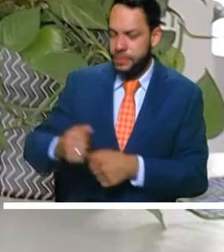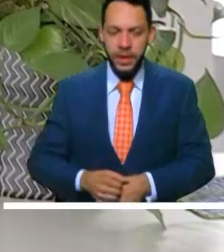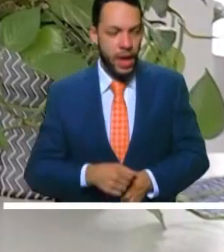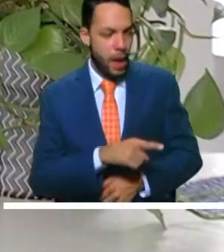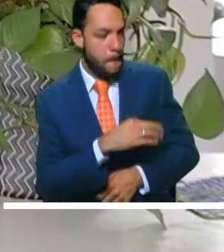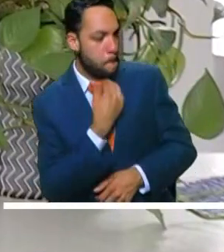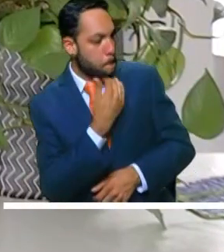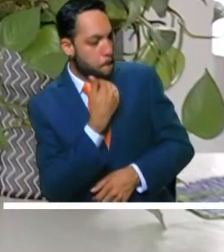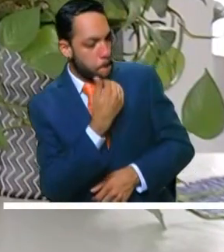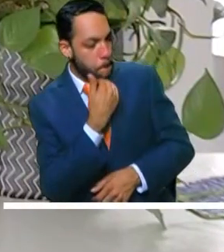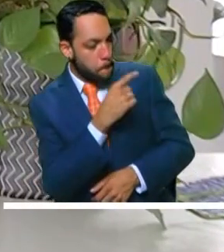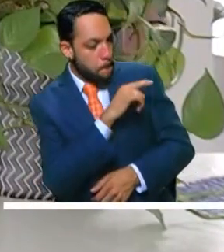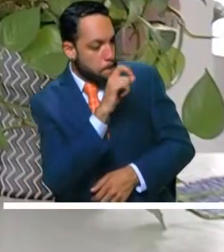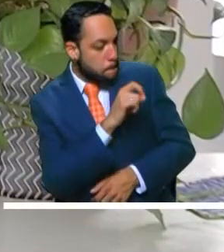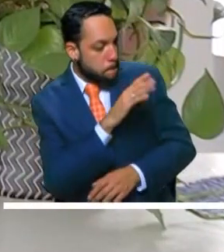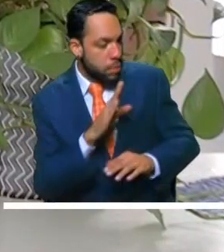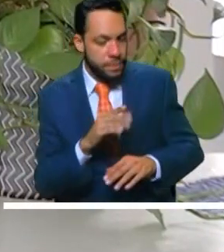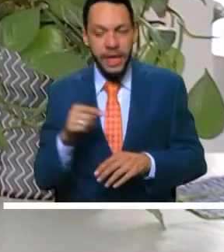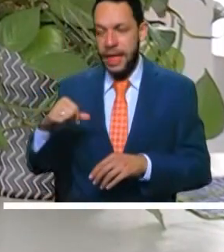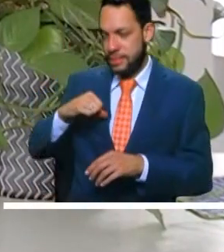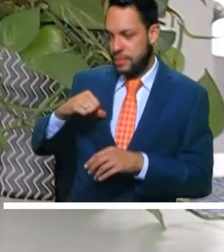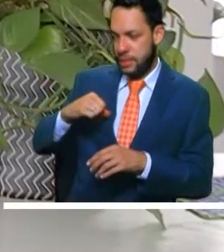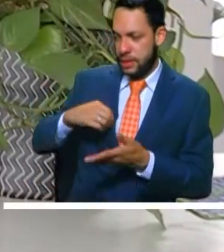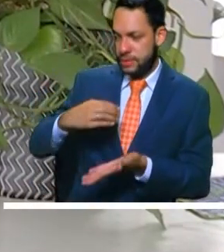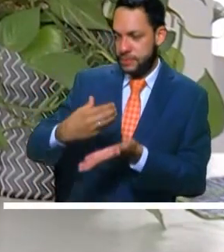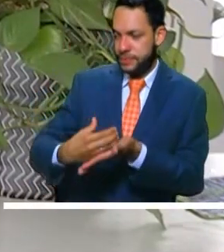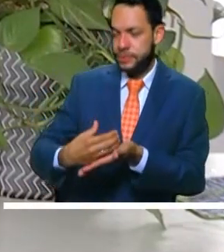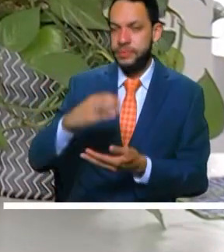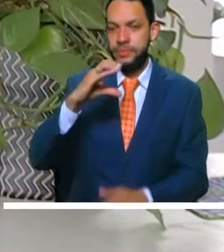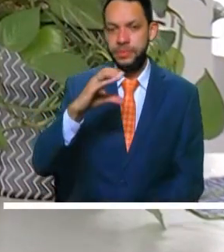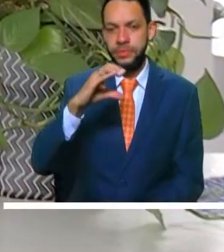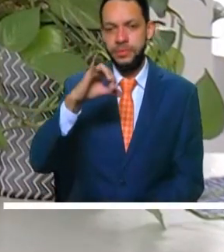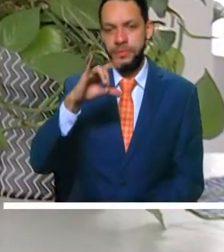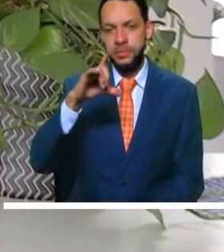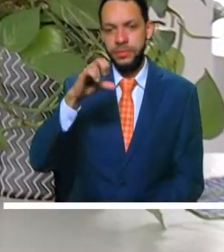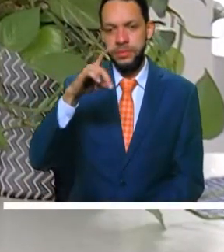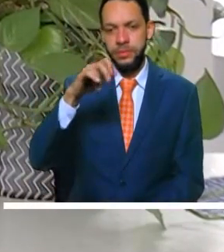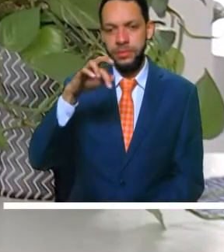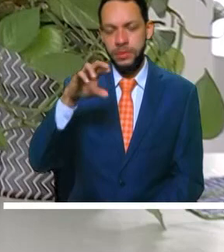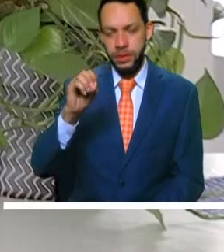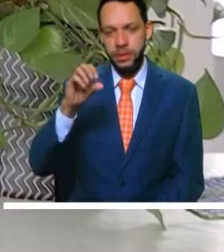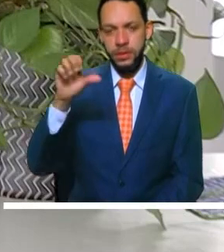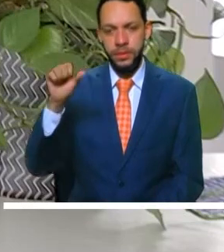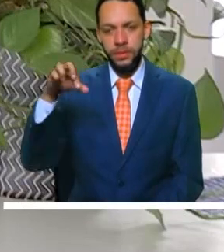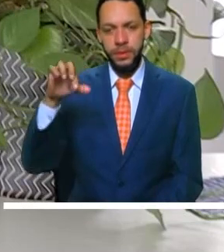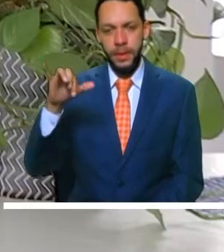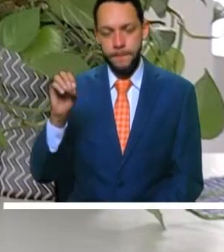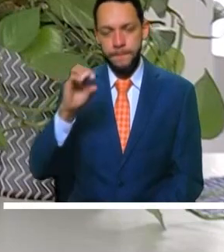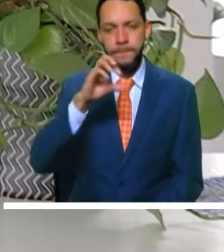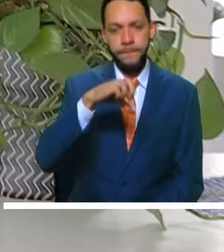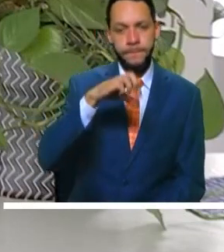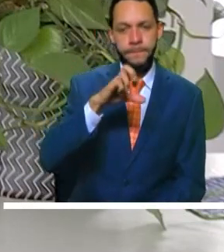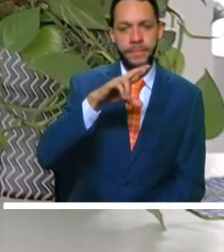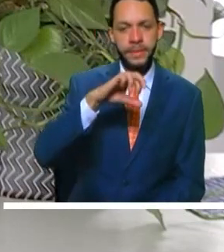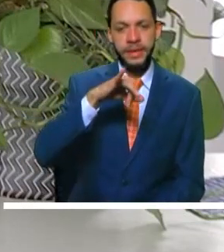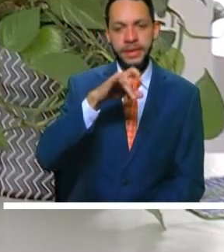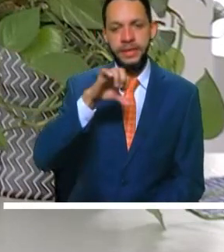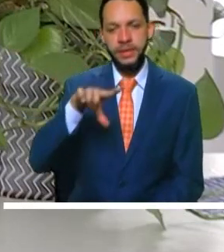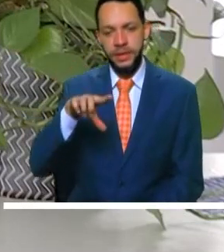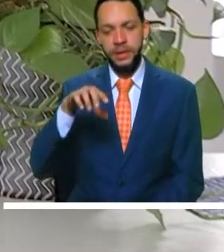este batido tiene cilantro, perejil, apio, pepino y